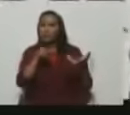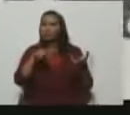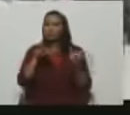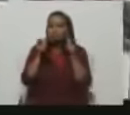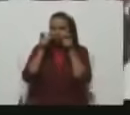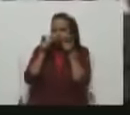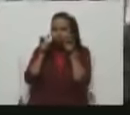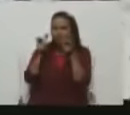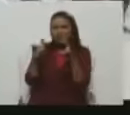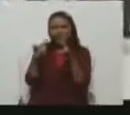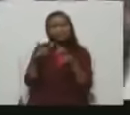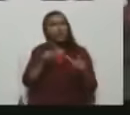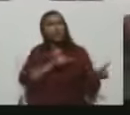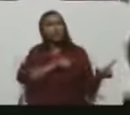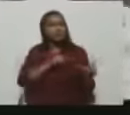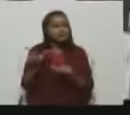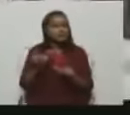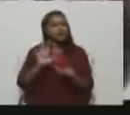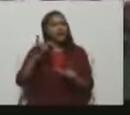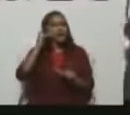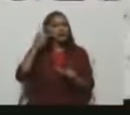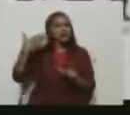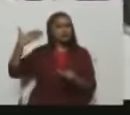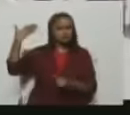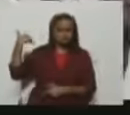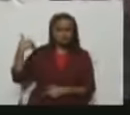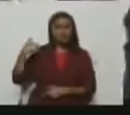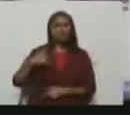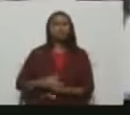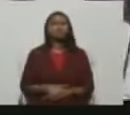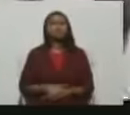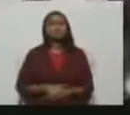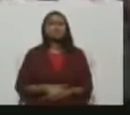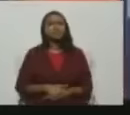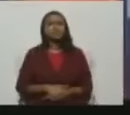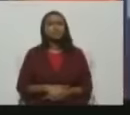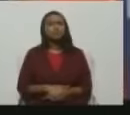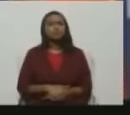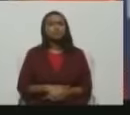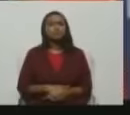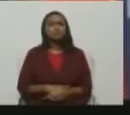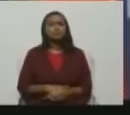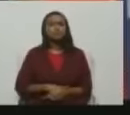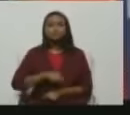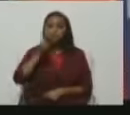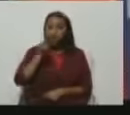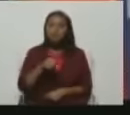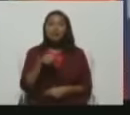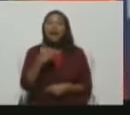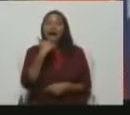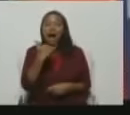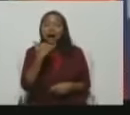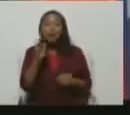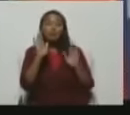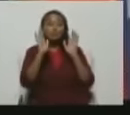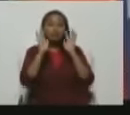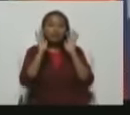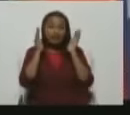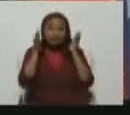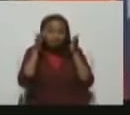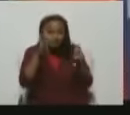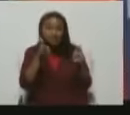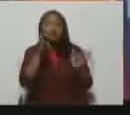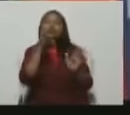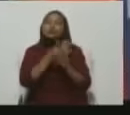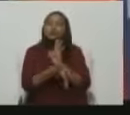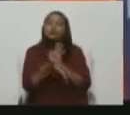desplegados ya de hace varios días. Igualmente, se mantienen reservas para atender situaciones de restablecimiento, mantenimiento y